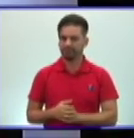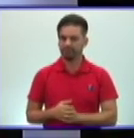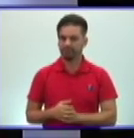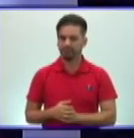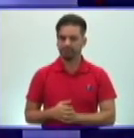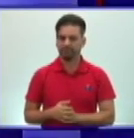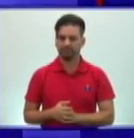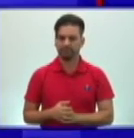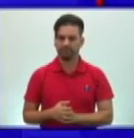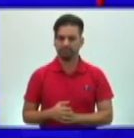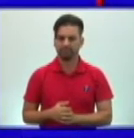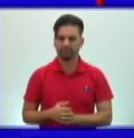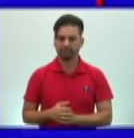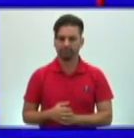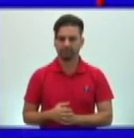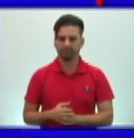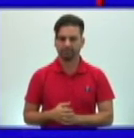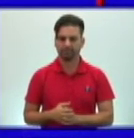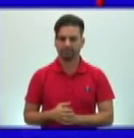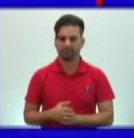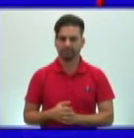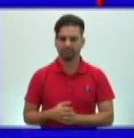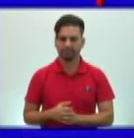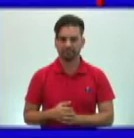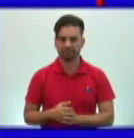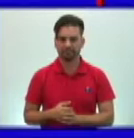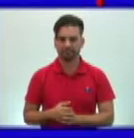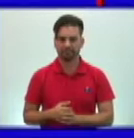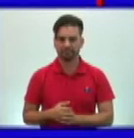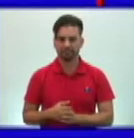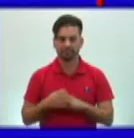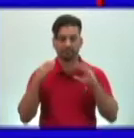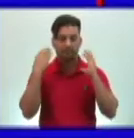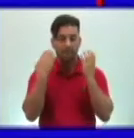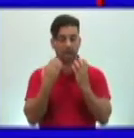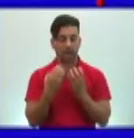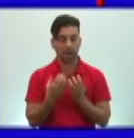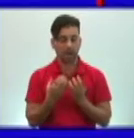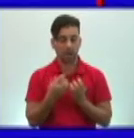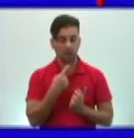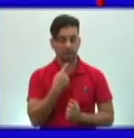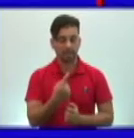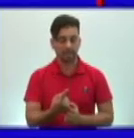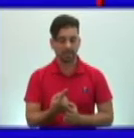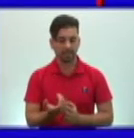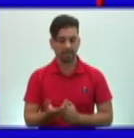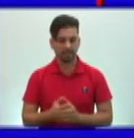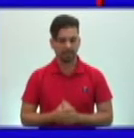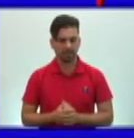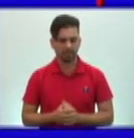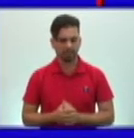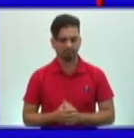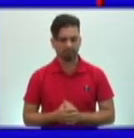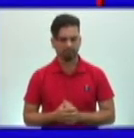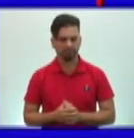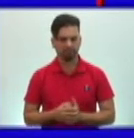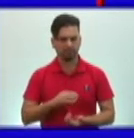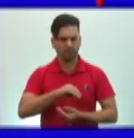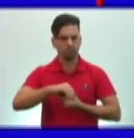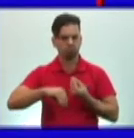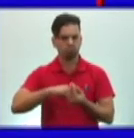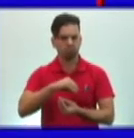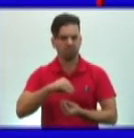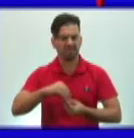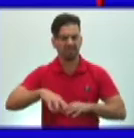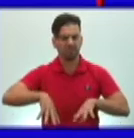Continúa diciendo Carlos Marx en su tesis número 3, coincidencia de la modificación de las circunstancias y la